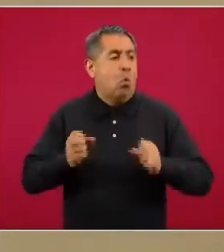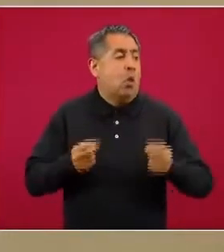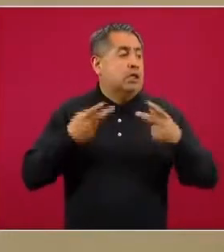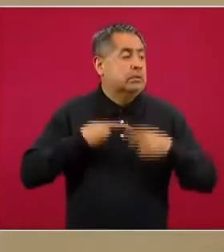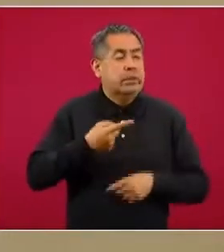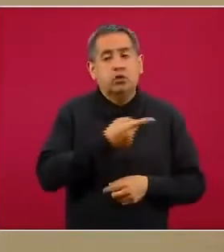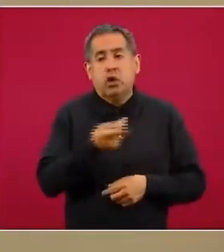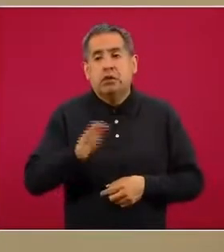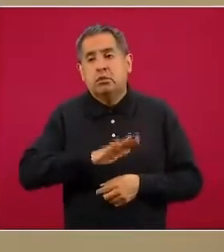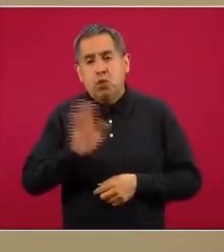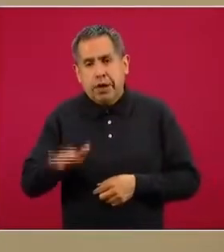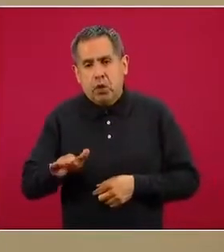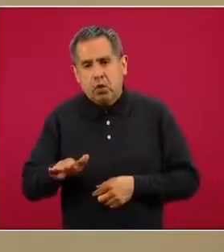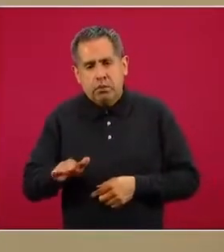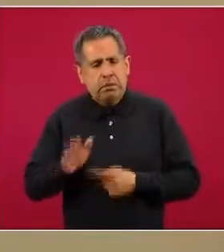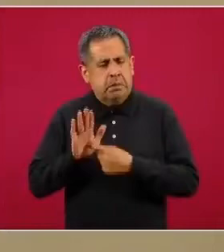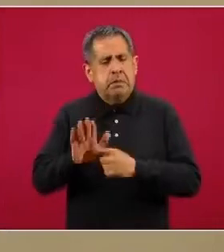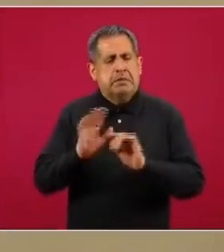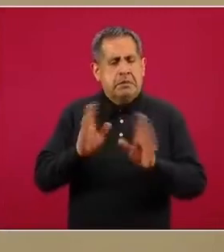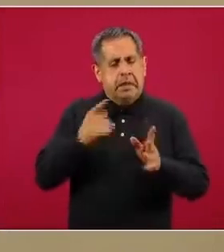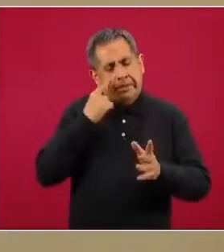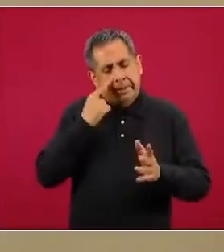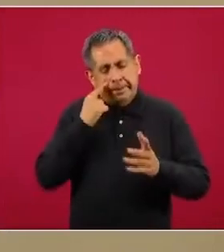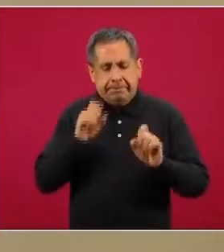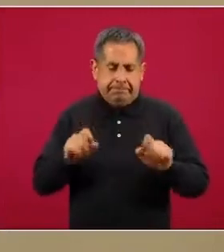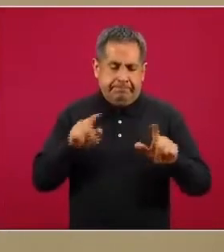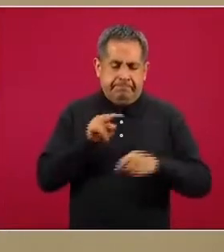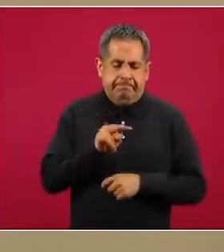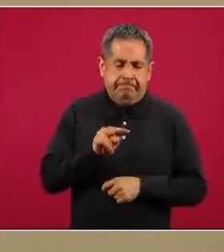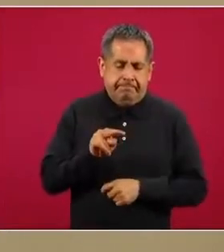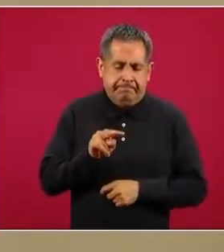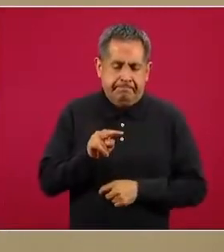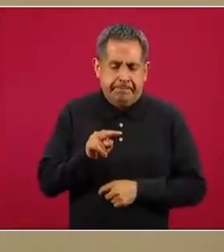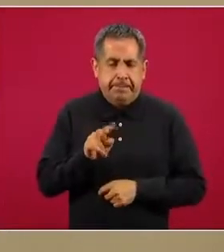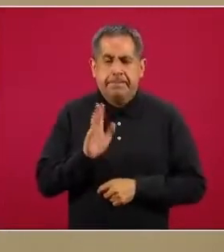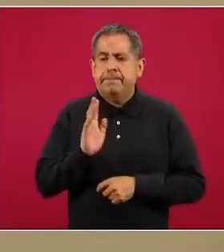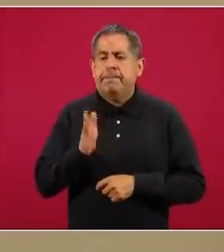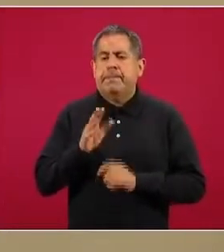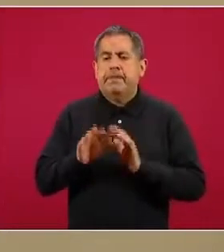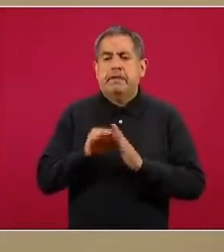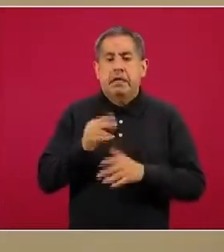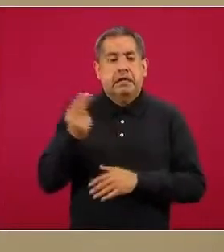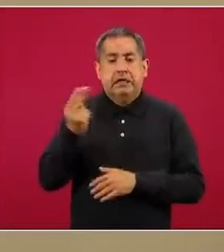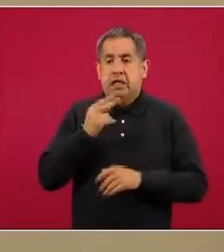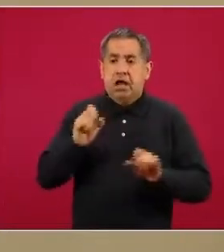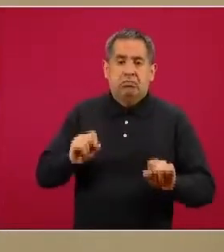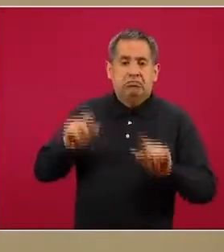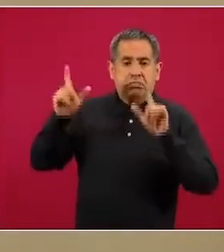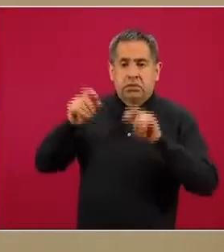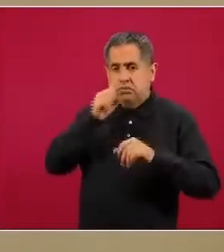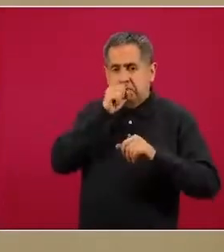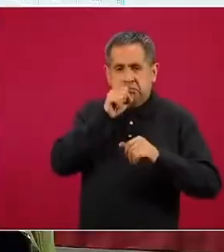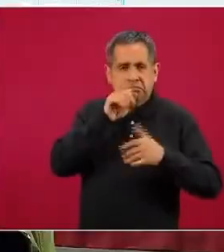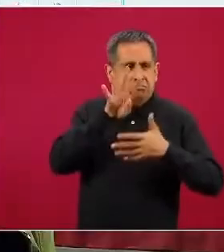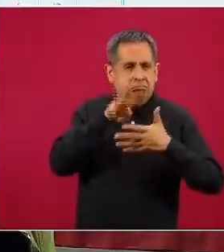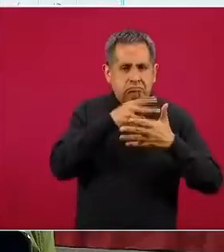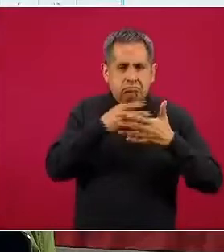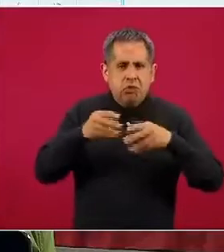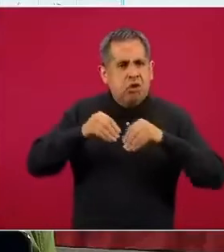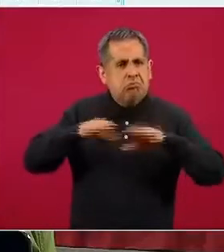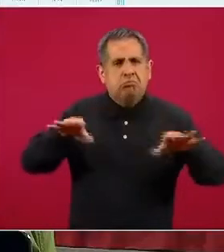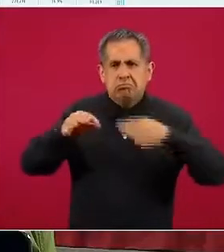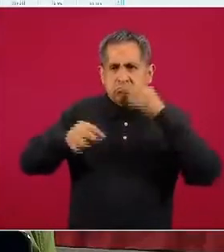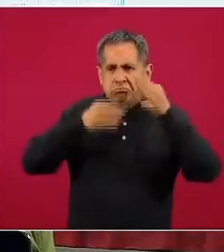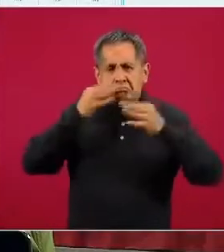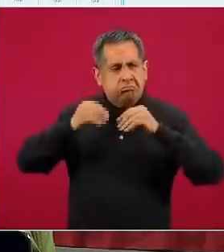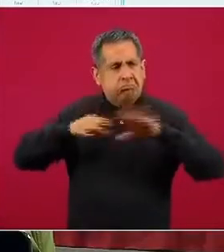de mortalidad. Entonces, esto nos llevó a necesitar presentar un tablero de control que sea público,